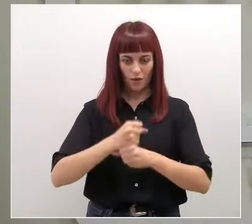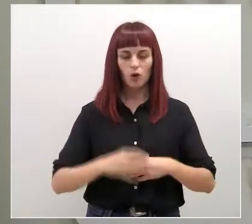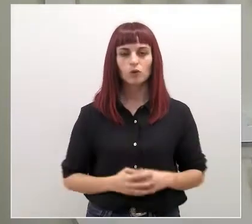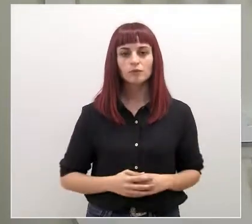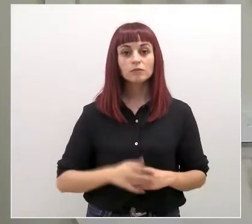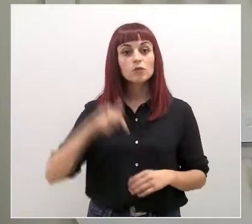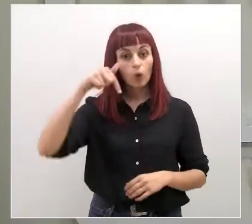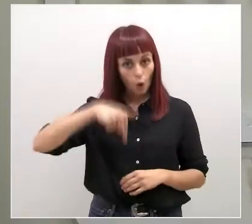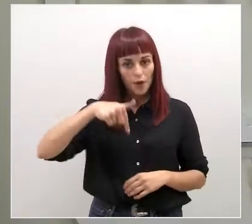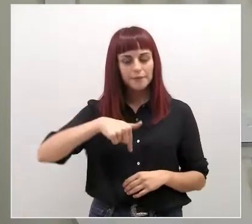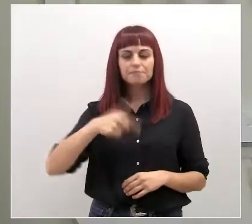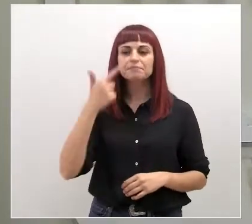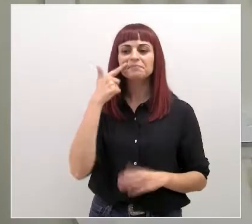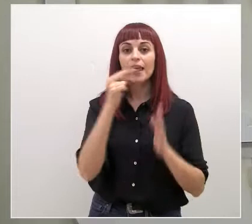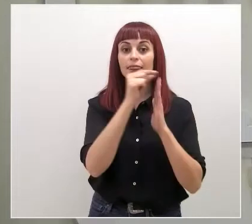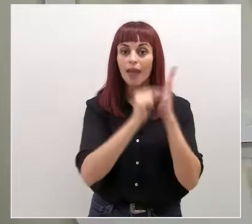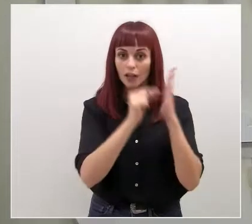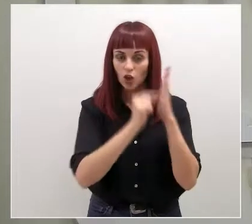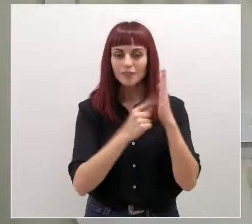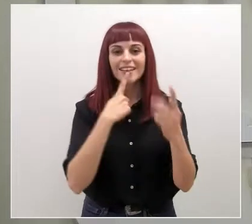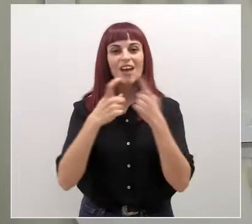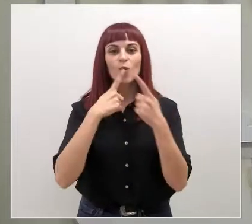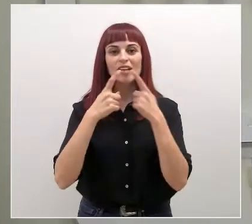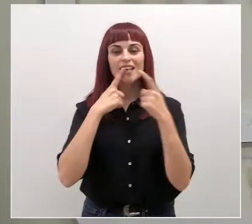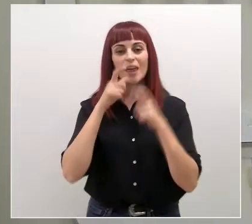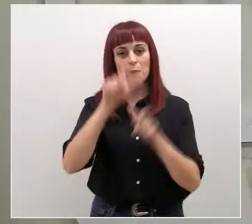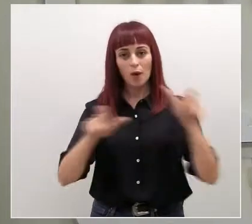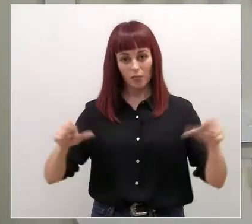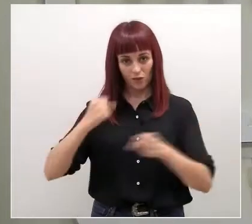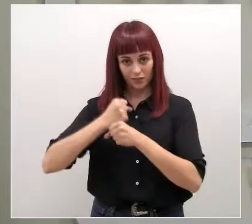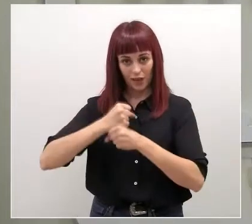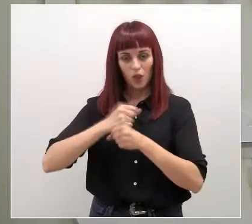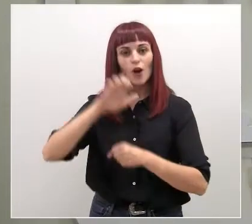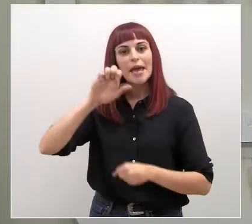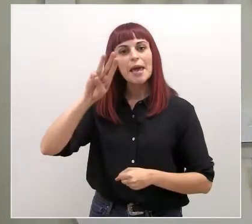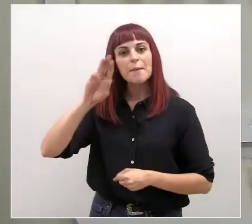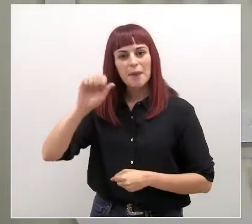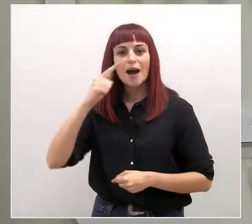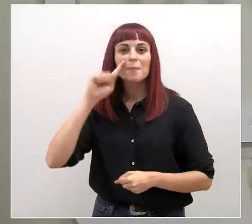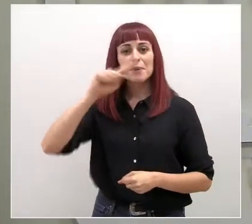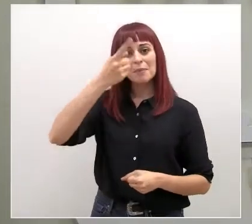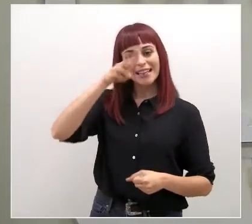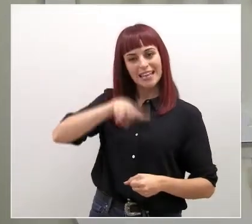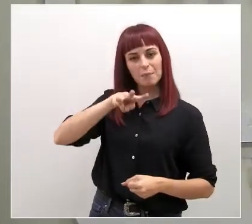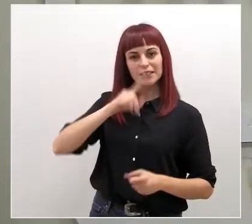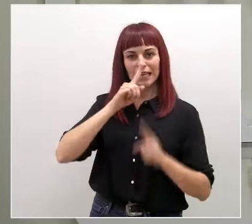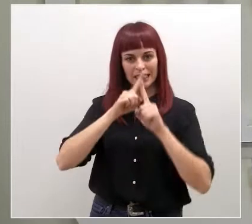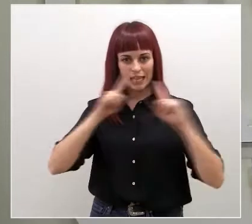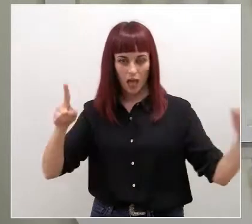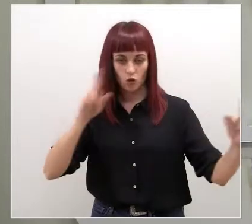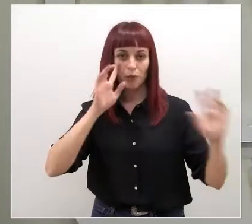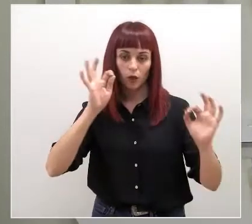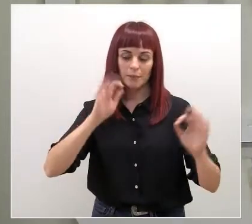Hoy hemos conocido los datos de la encuesta de población activa de la EPA del primer trimestre de este año y, como es lógico,